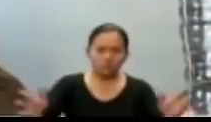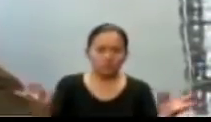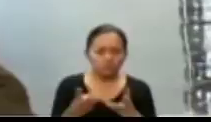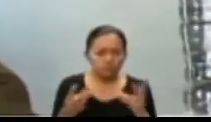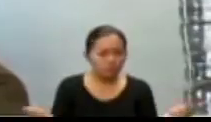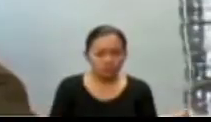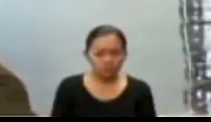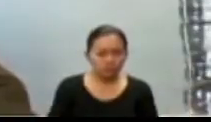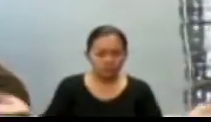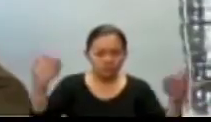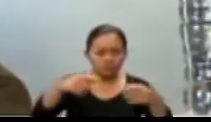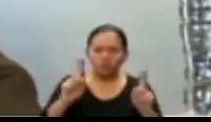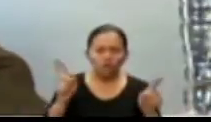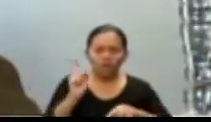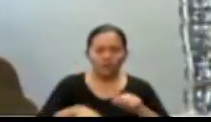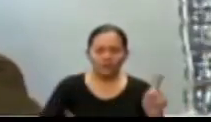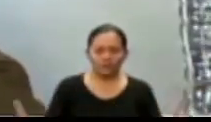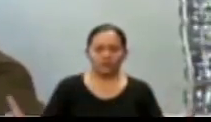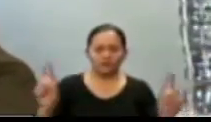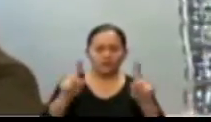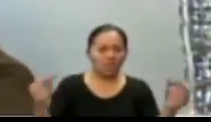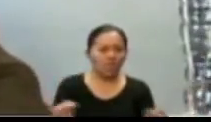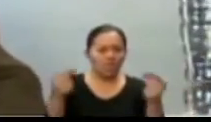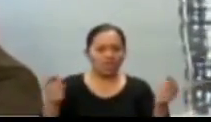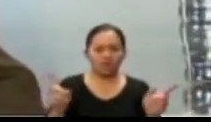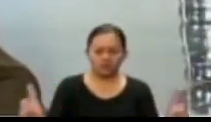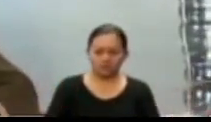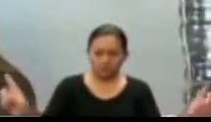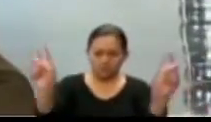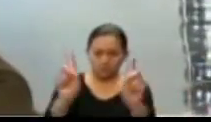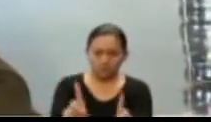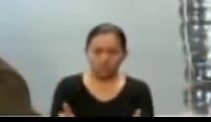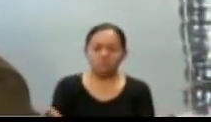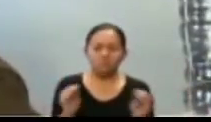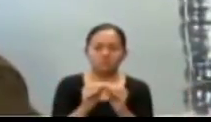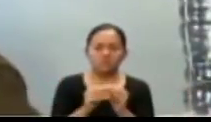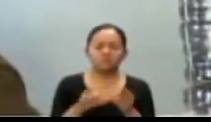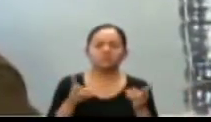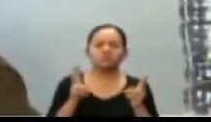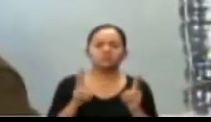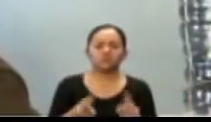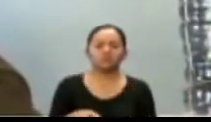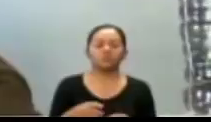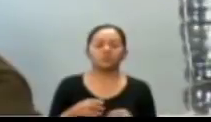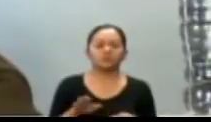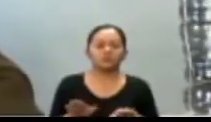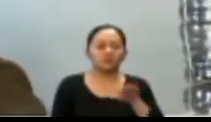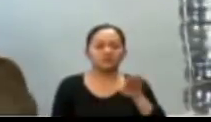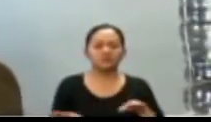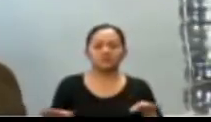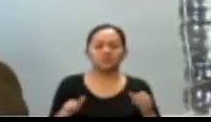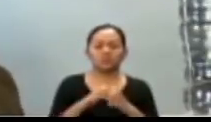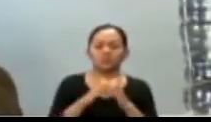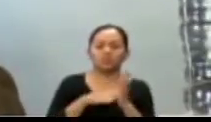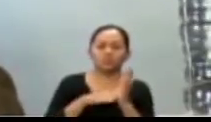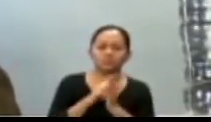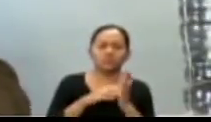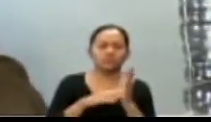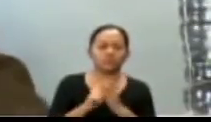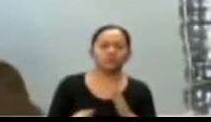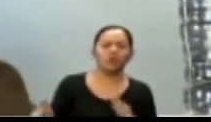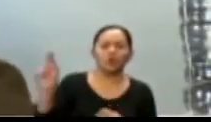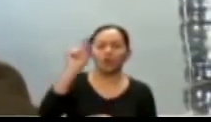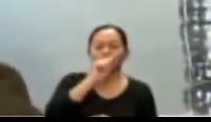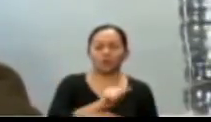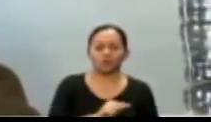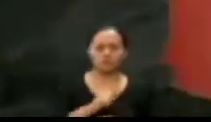que en los ámbitos internacionales tiene estos intentos de desestabilización que se han venido desplegando a lo largo